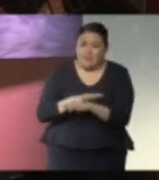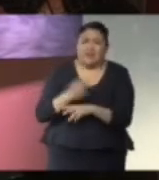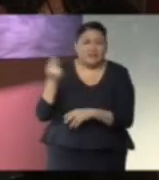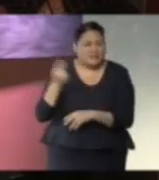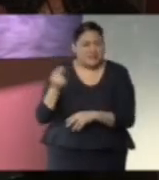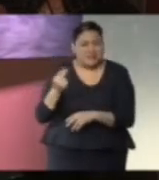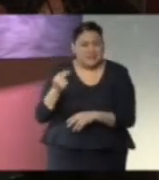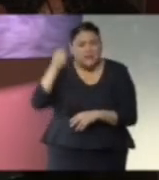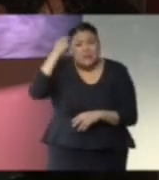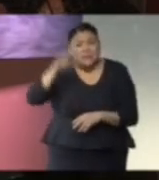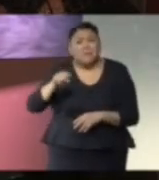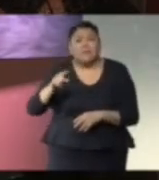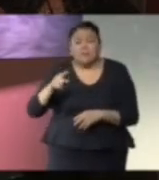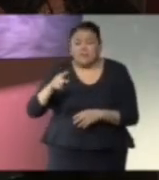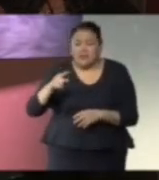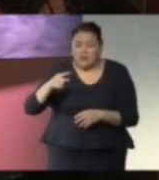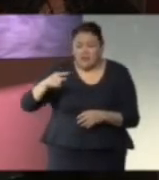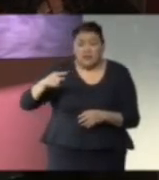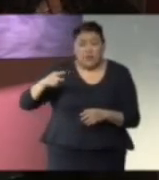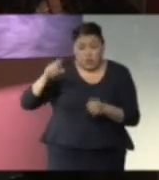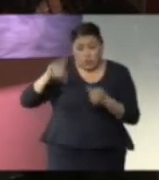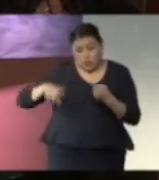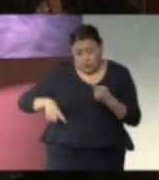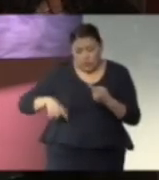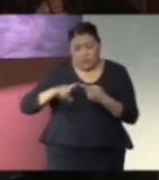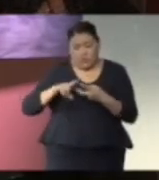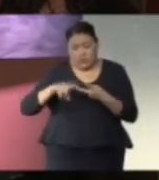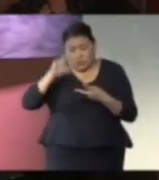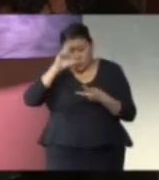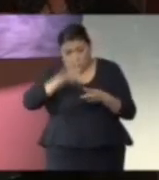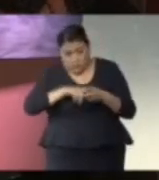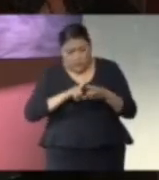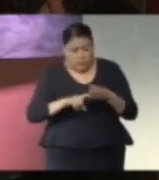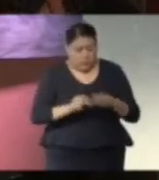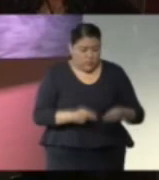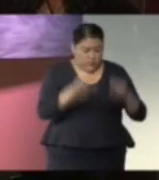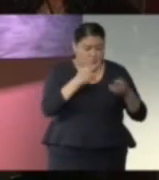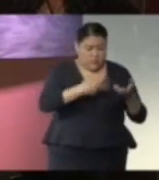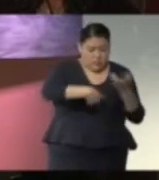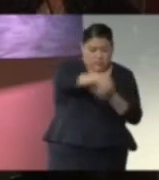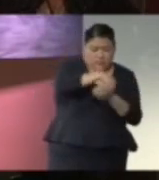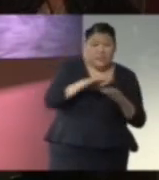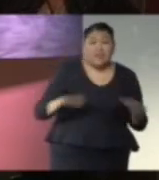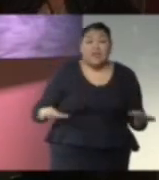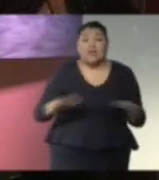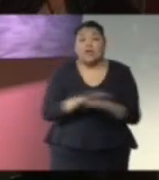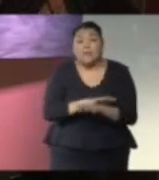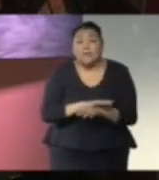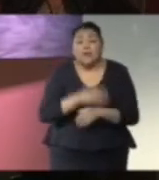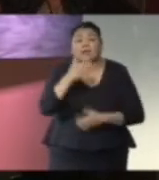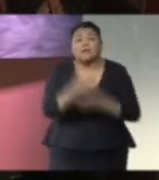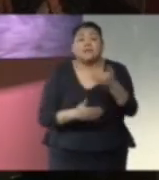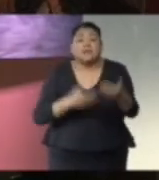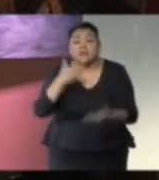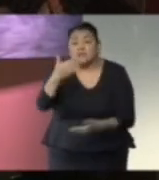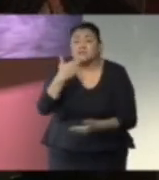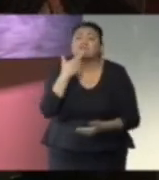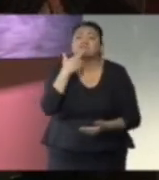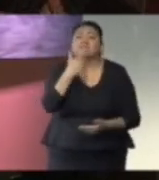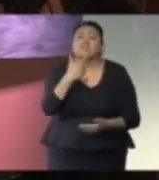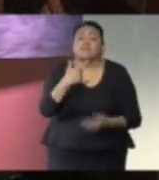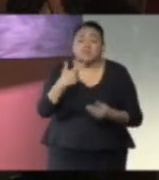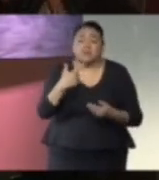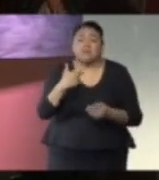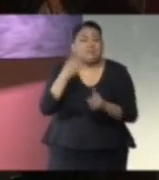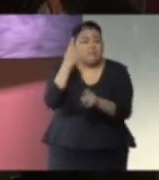a ese bienestar, a poner en el centro, como ya lo mencionaba Mina, a poner en el centro la